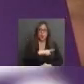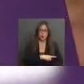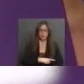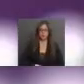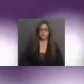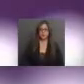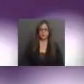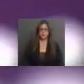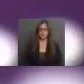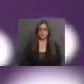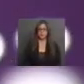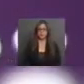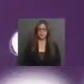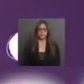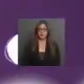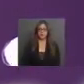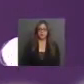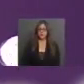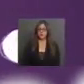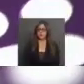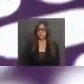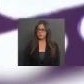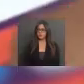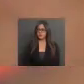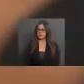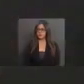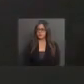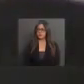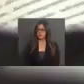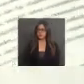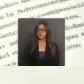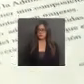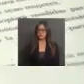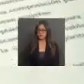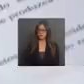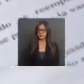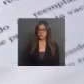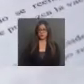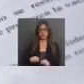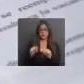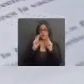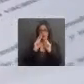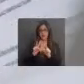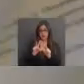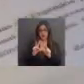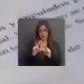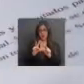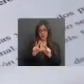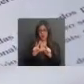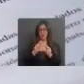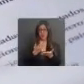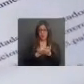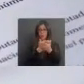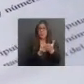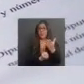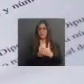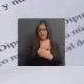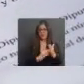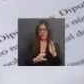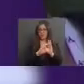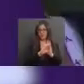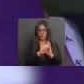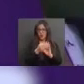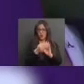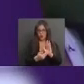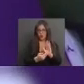también tiene algo que aportar al respecto. Sí, más o menos diagnóstico parecido,